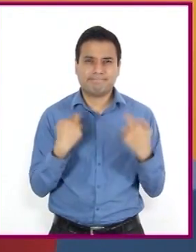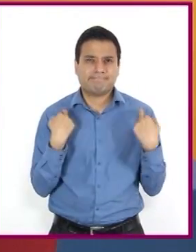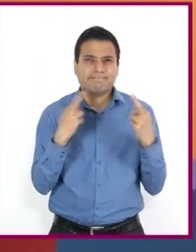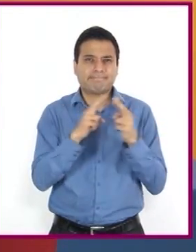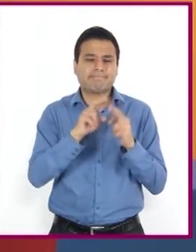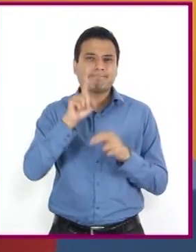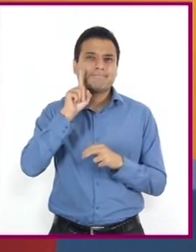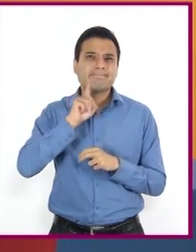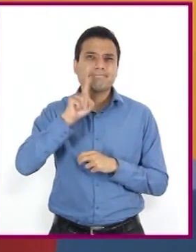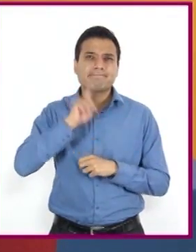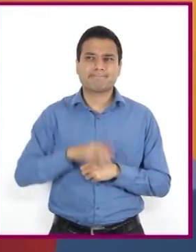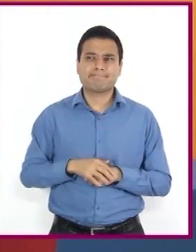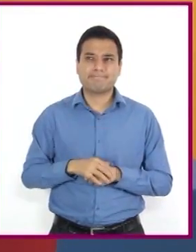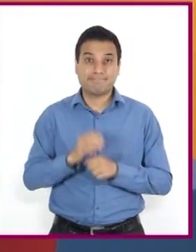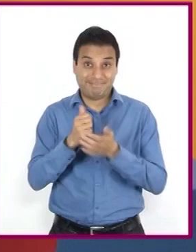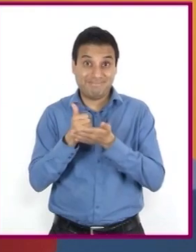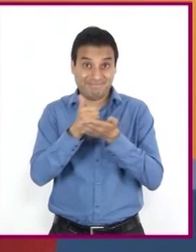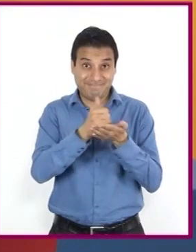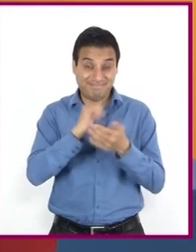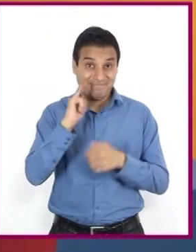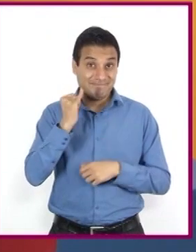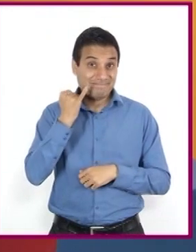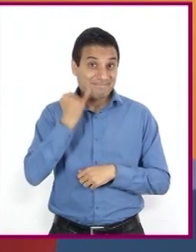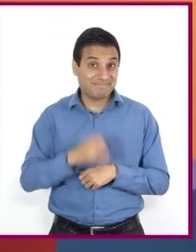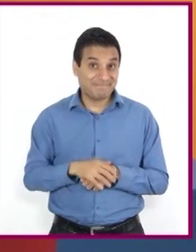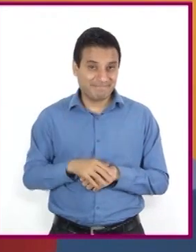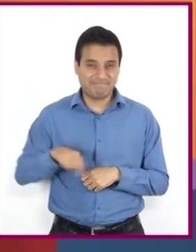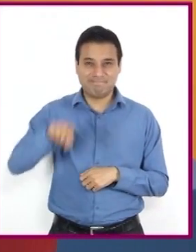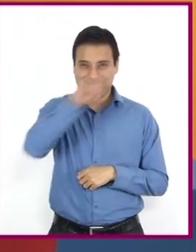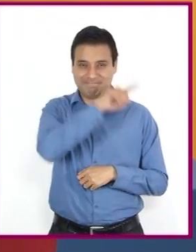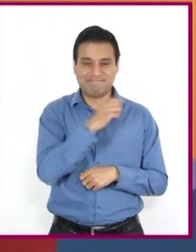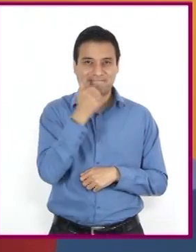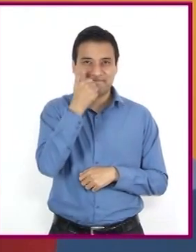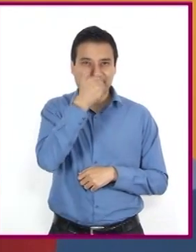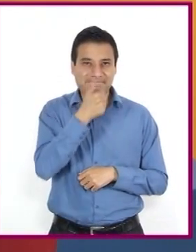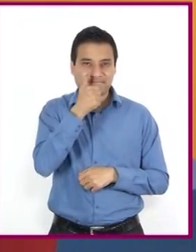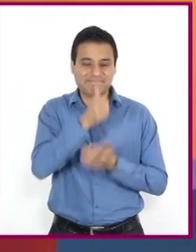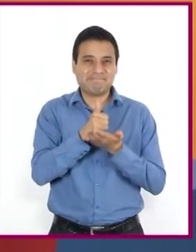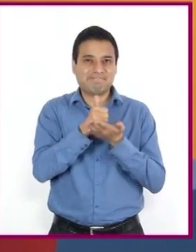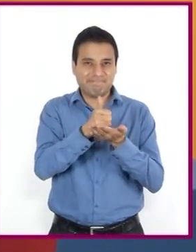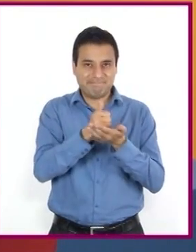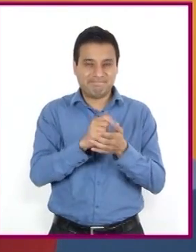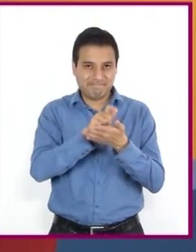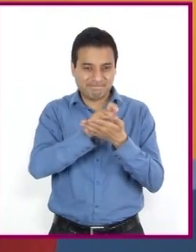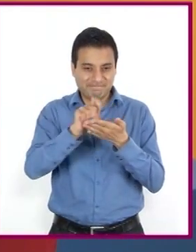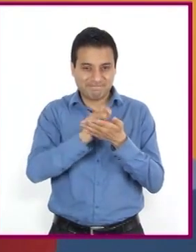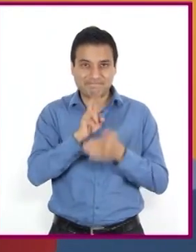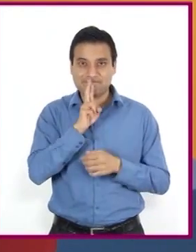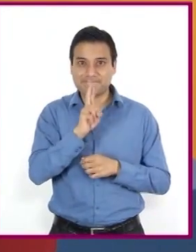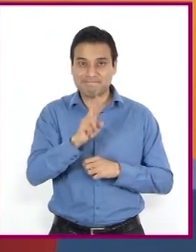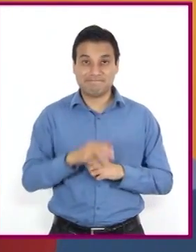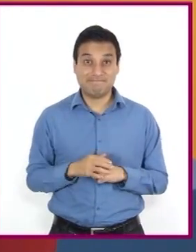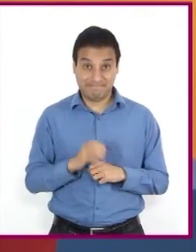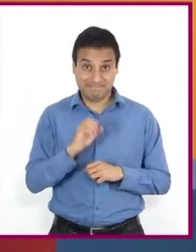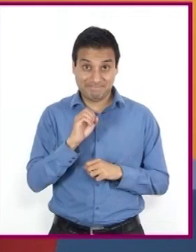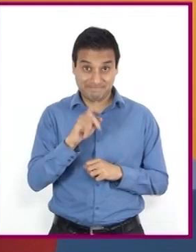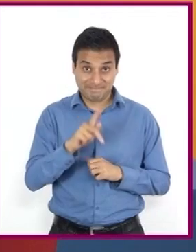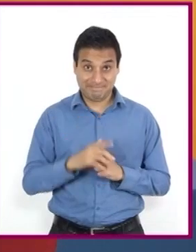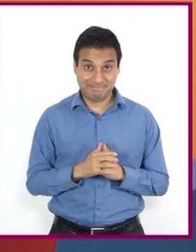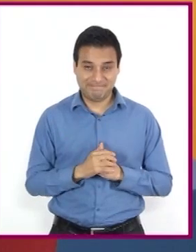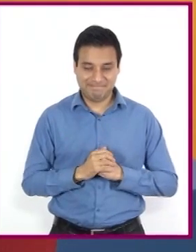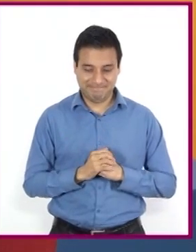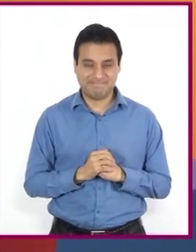Raquel, ayudemos a Giancarlo y a nuestras alumnas y alumnos allá en casa a responder la pregunta de